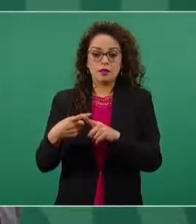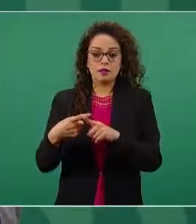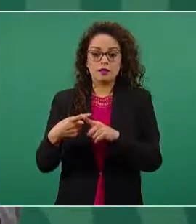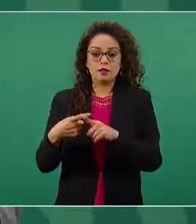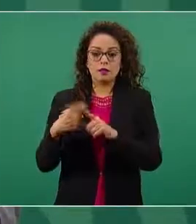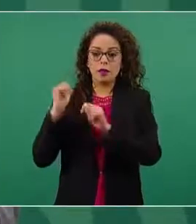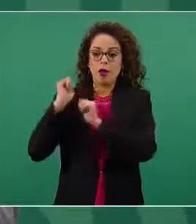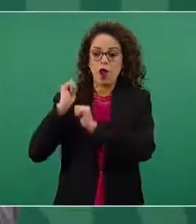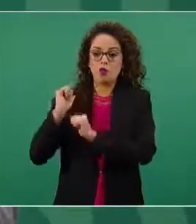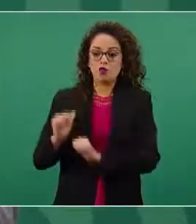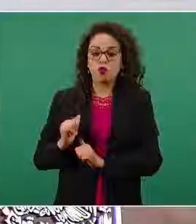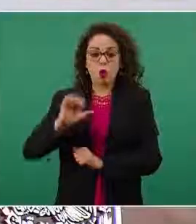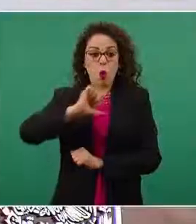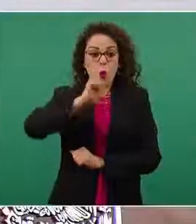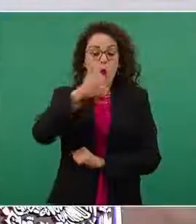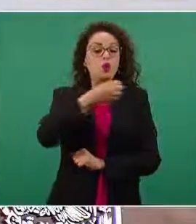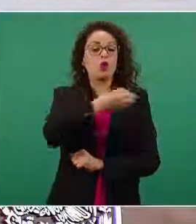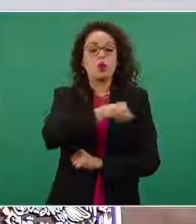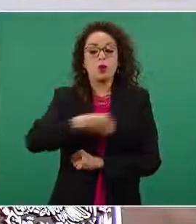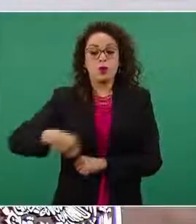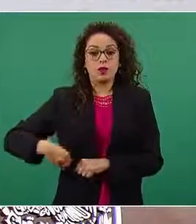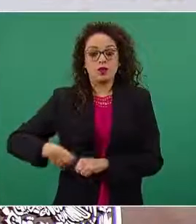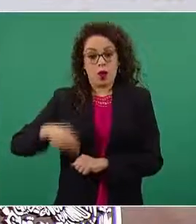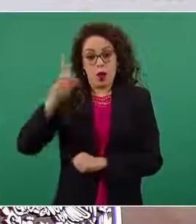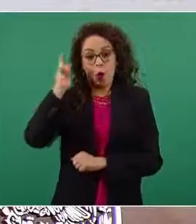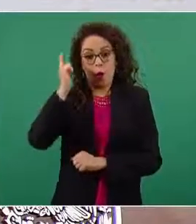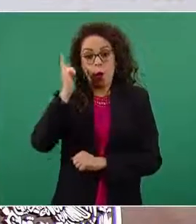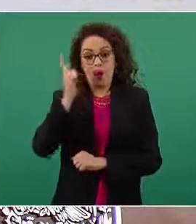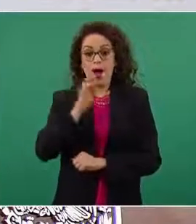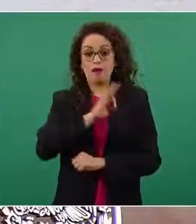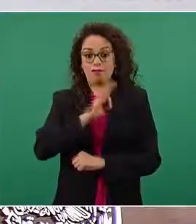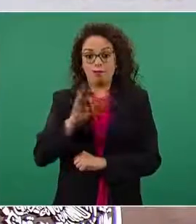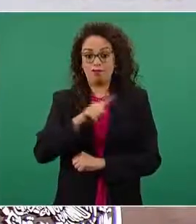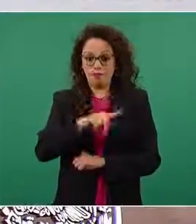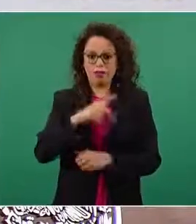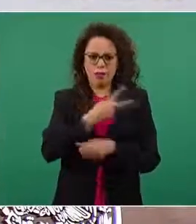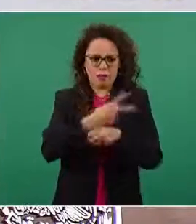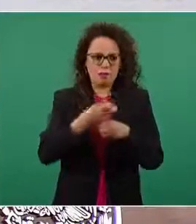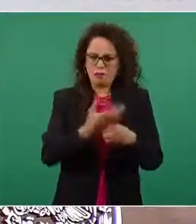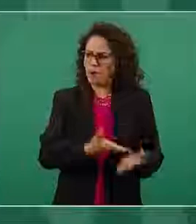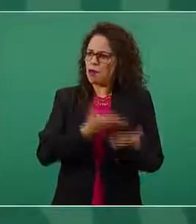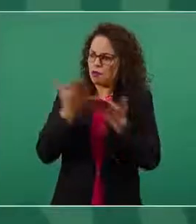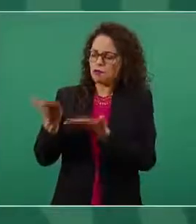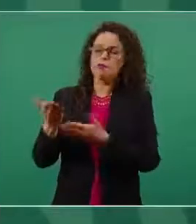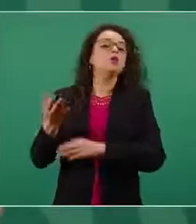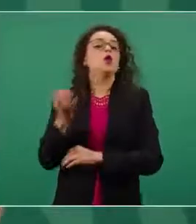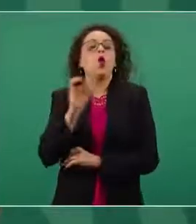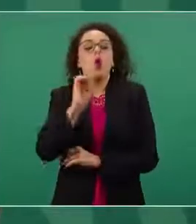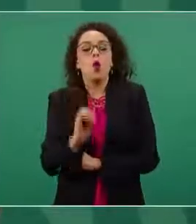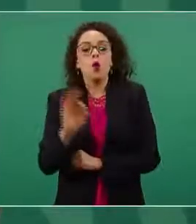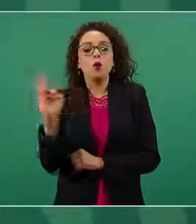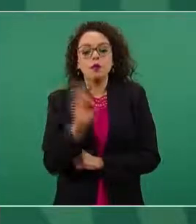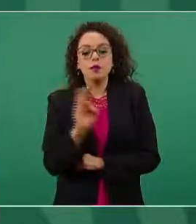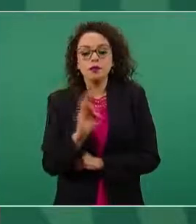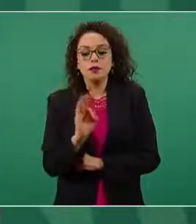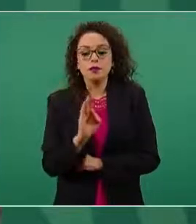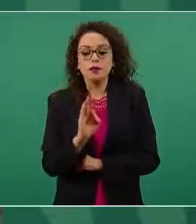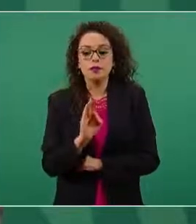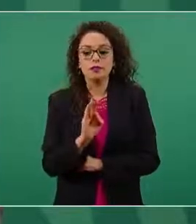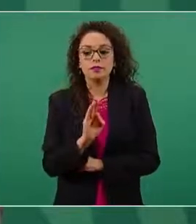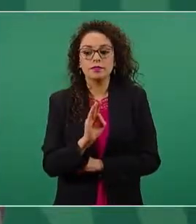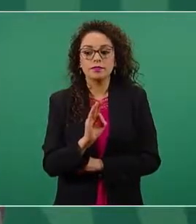del otro municipio, que se les invite, o en una primera